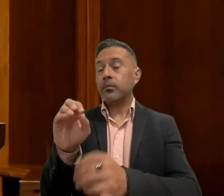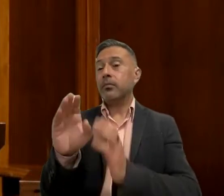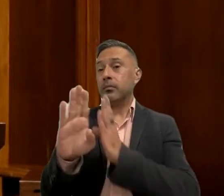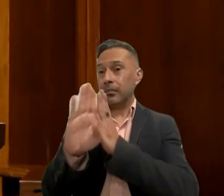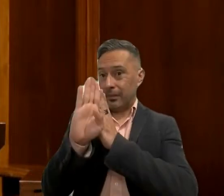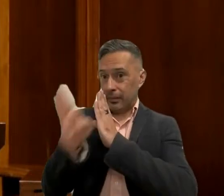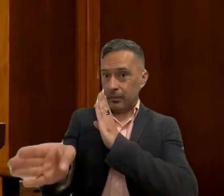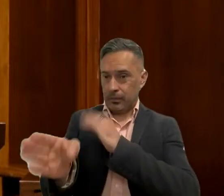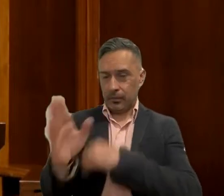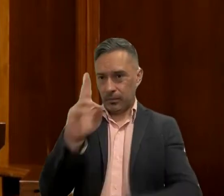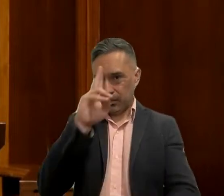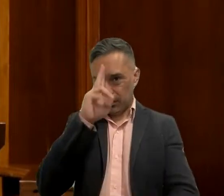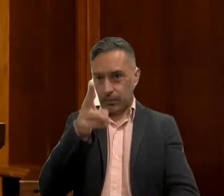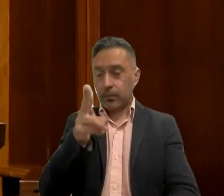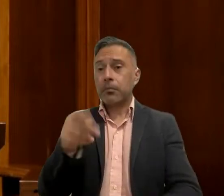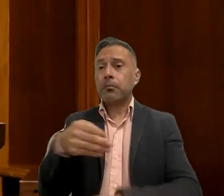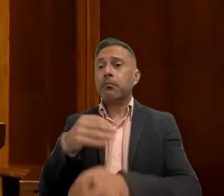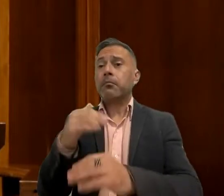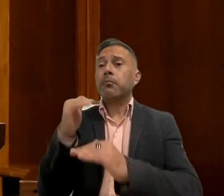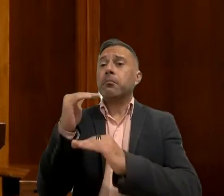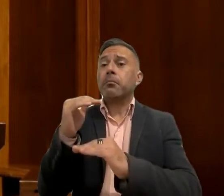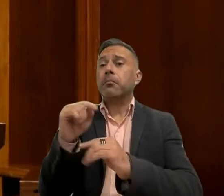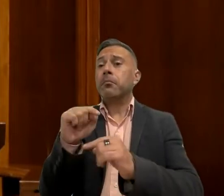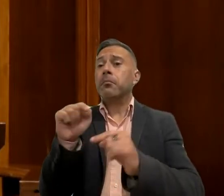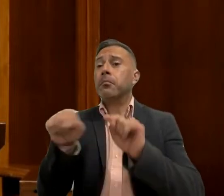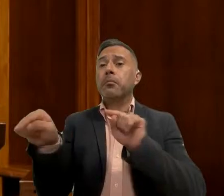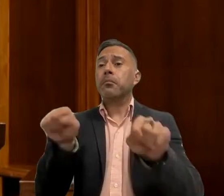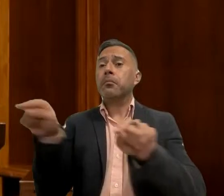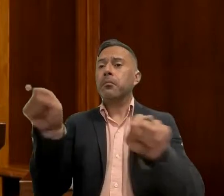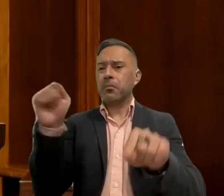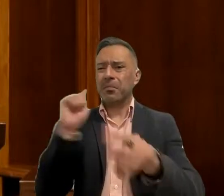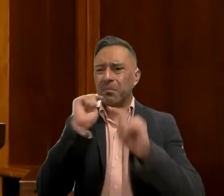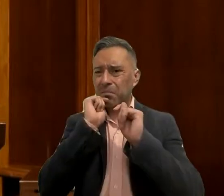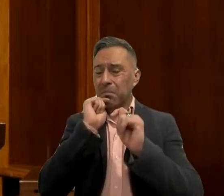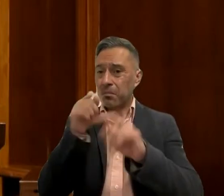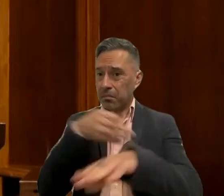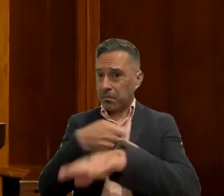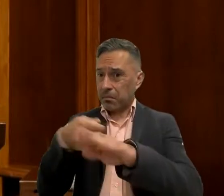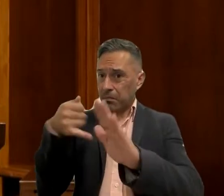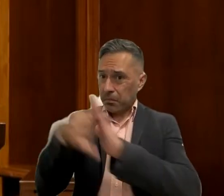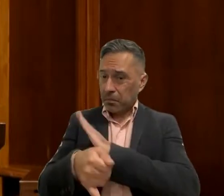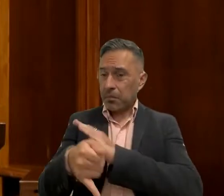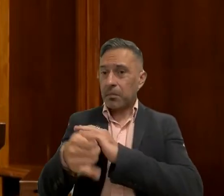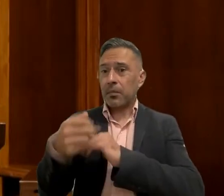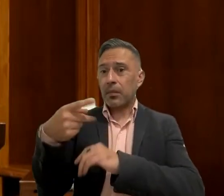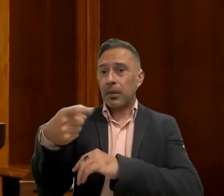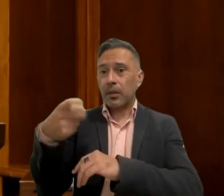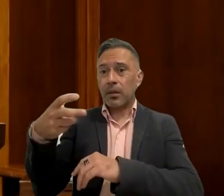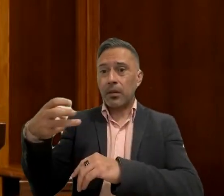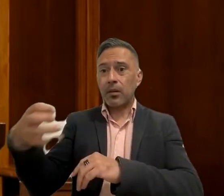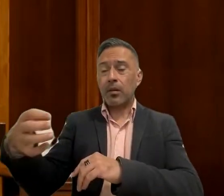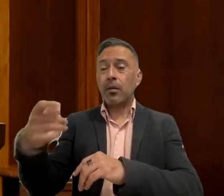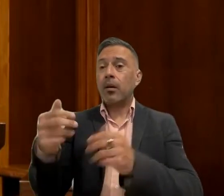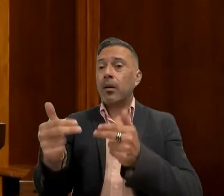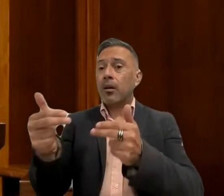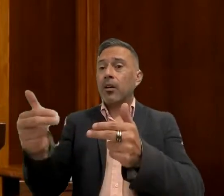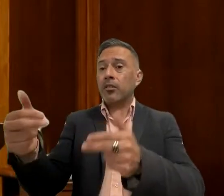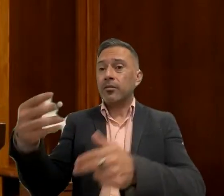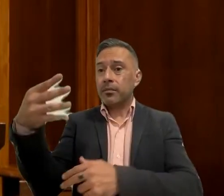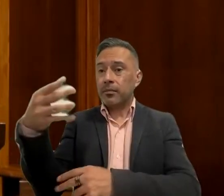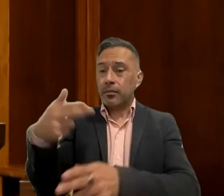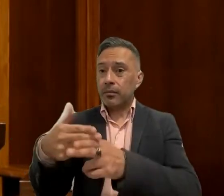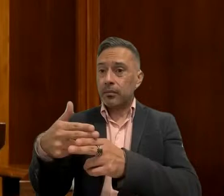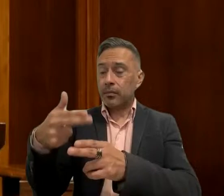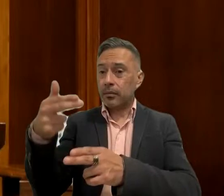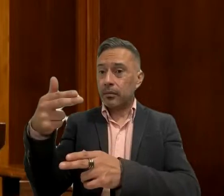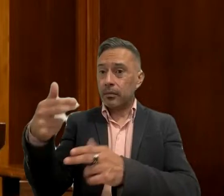línea recta sin limitación de grado y en línea colateral hasta el 4º grado o de afinidad hasta el 2º grado con la persona que